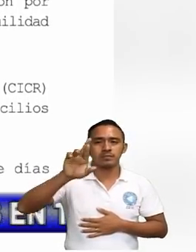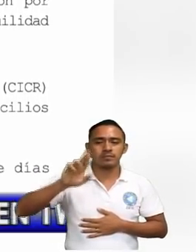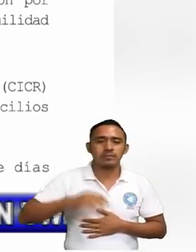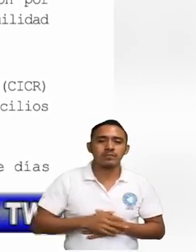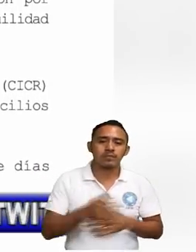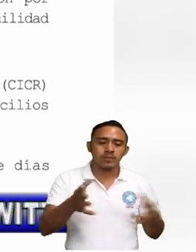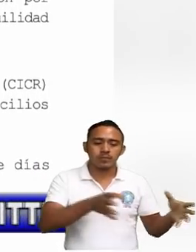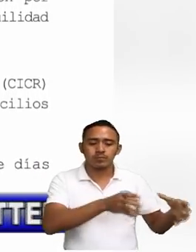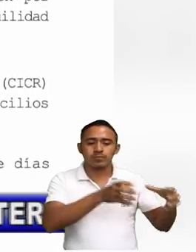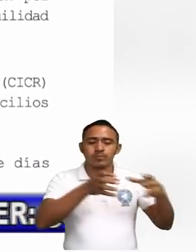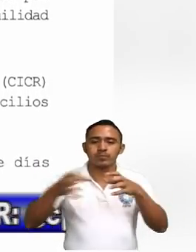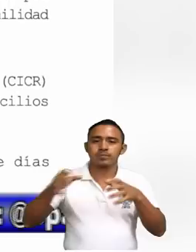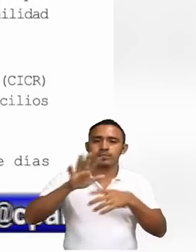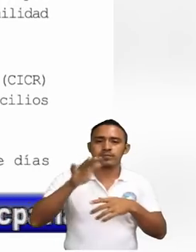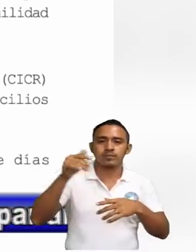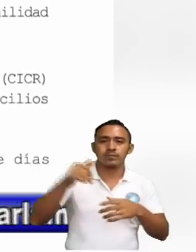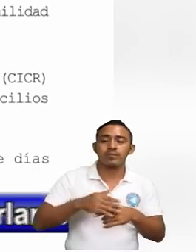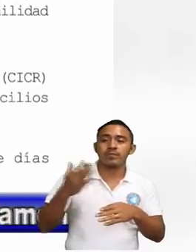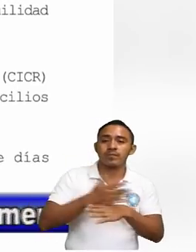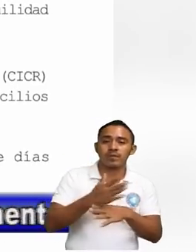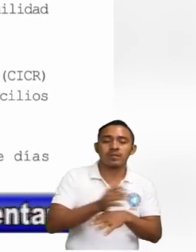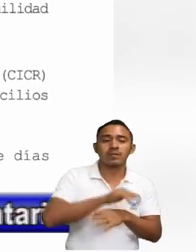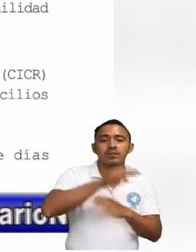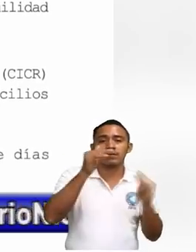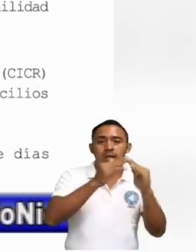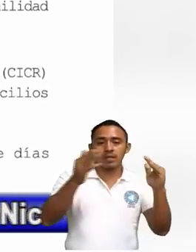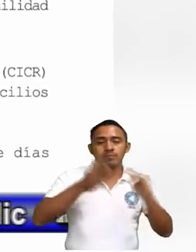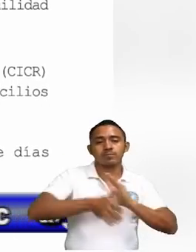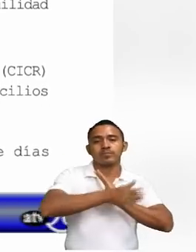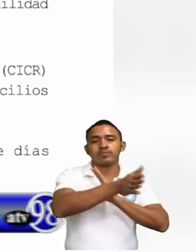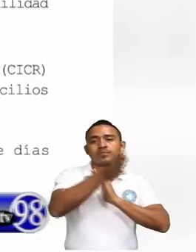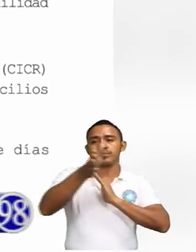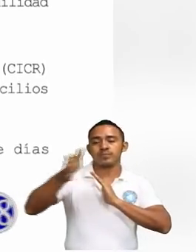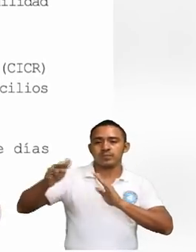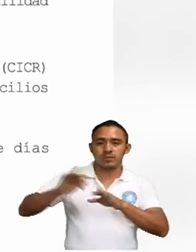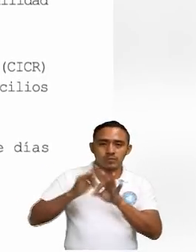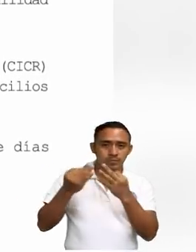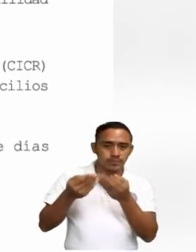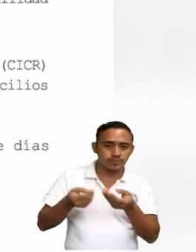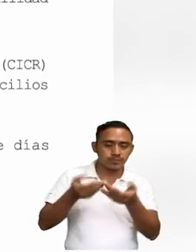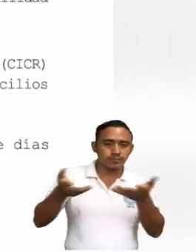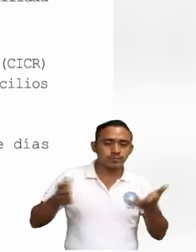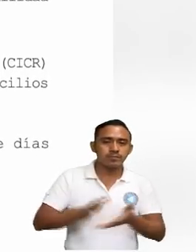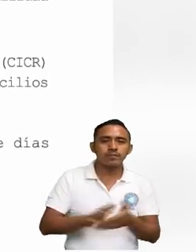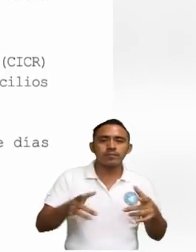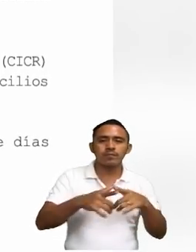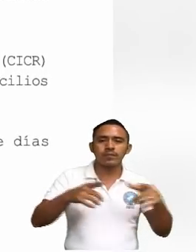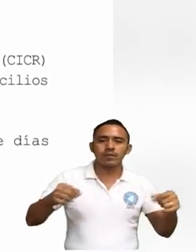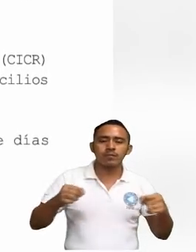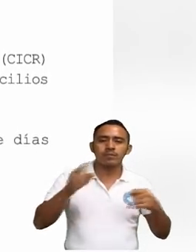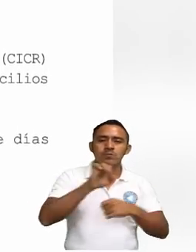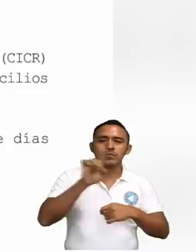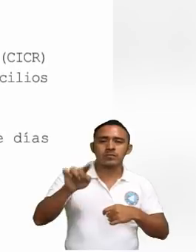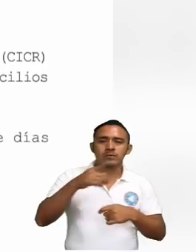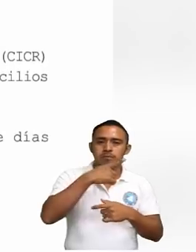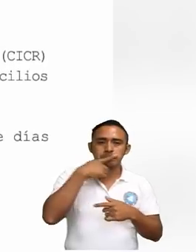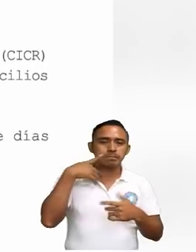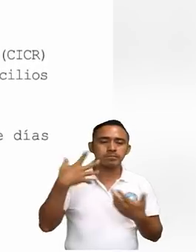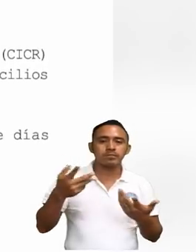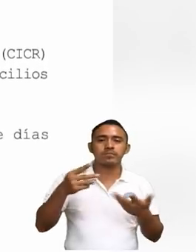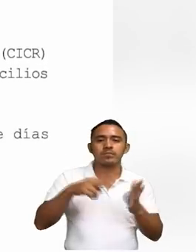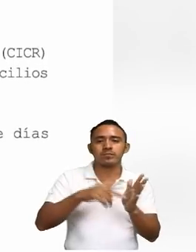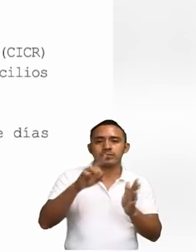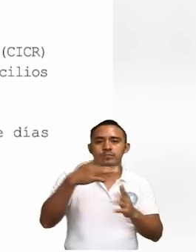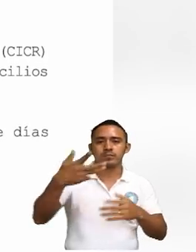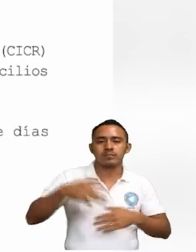trasladó a los 56 personas hasta sus domicilios para entregarlos a sus familiares. Dado en la ciudad de Managua, los 11 días del mes de junio del año